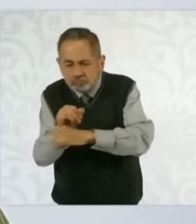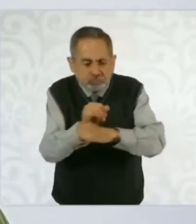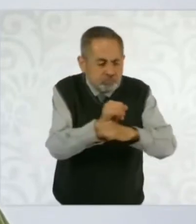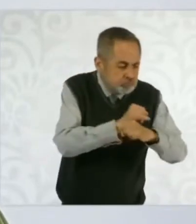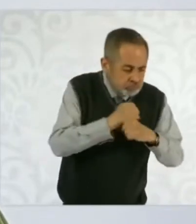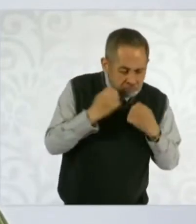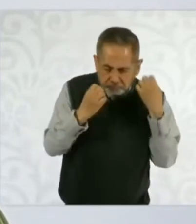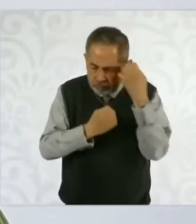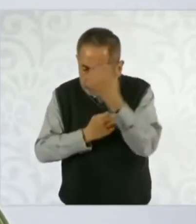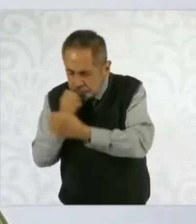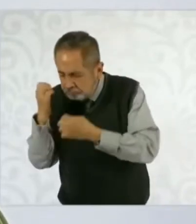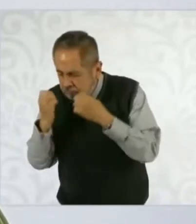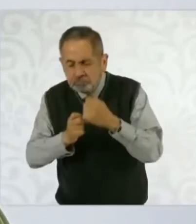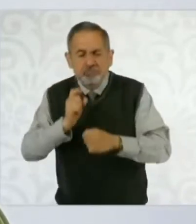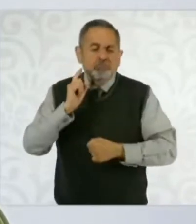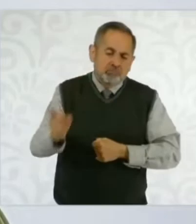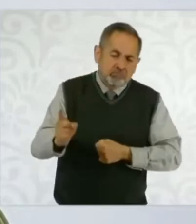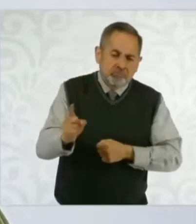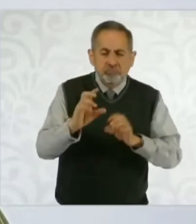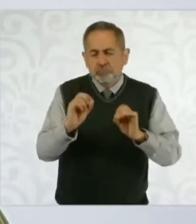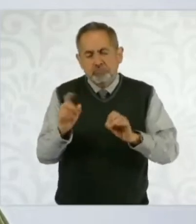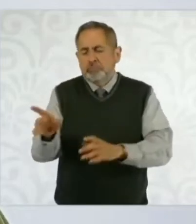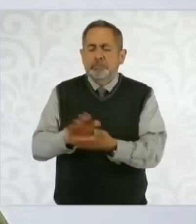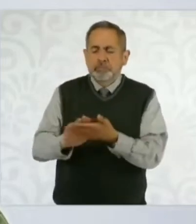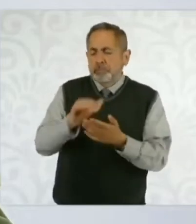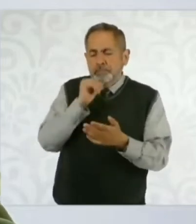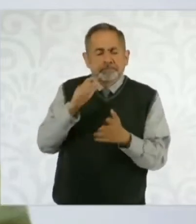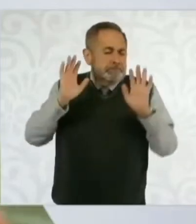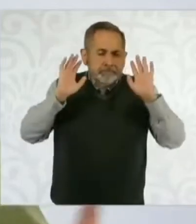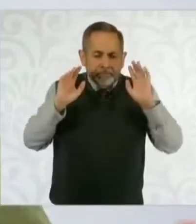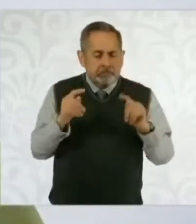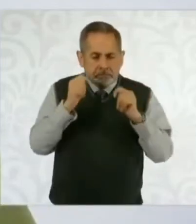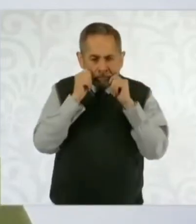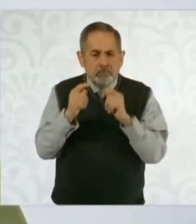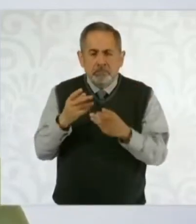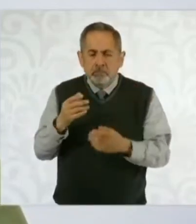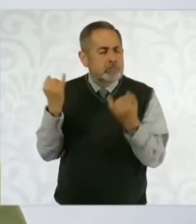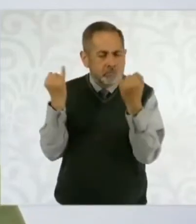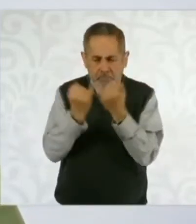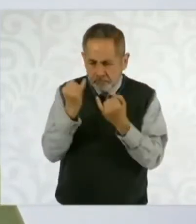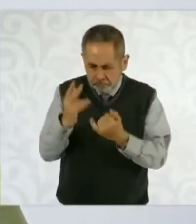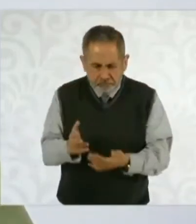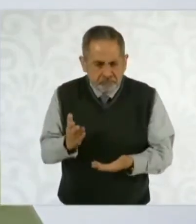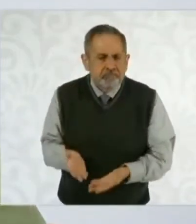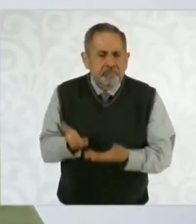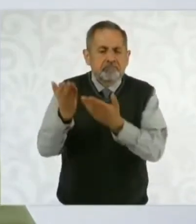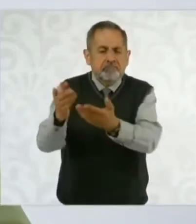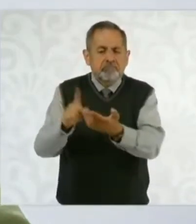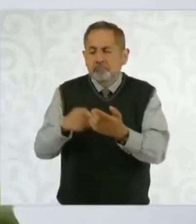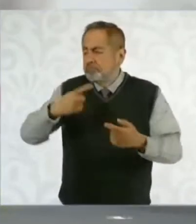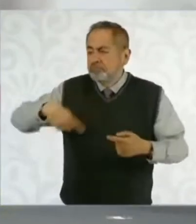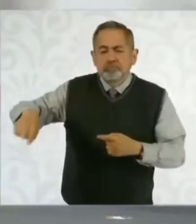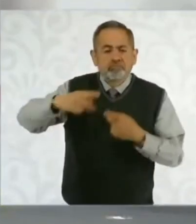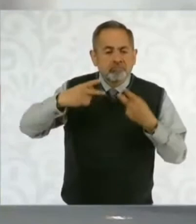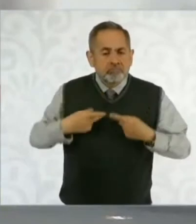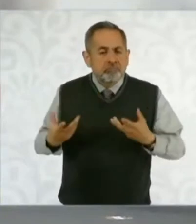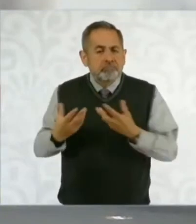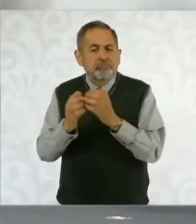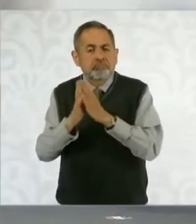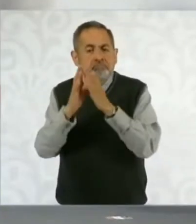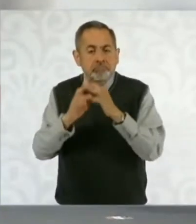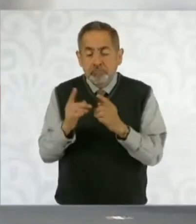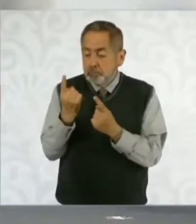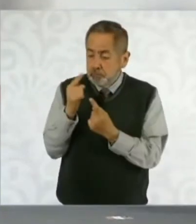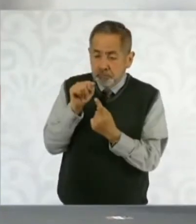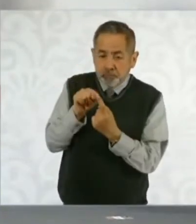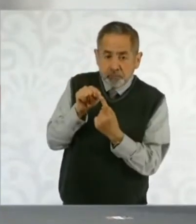hagan los peritajes que correspondan, y de igual manera pues también se pone a la disposición de ellos, al personal que participó, no nada más a